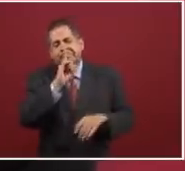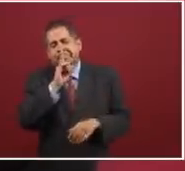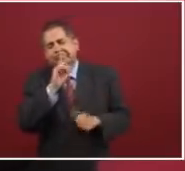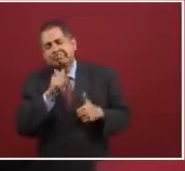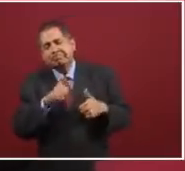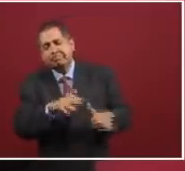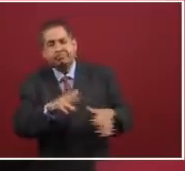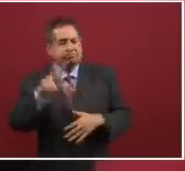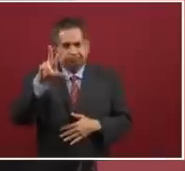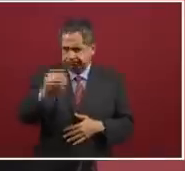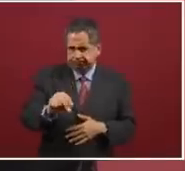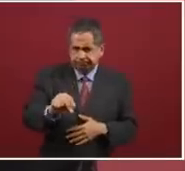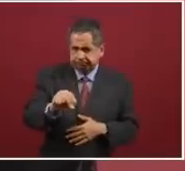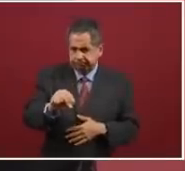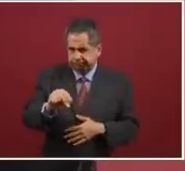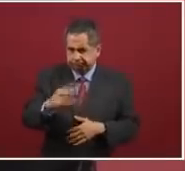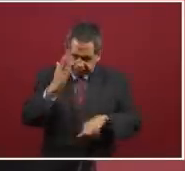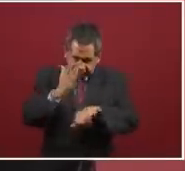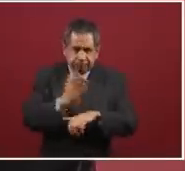nadie,